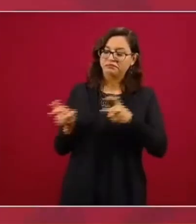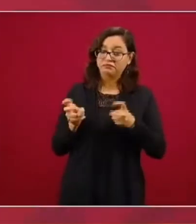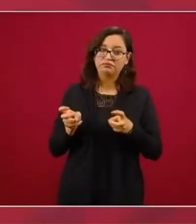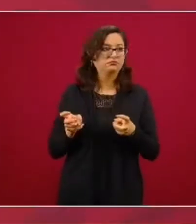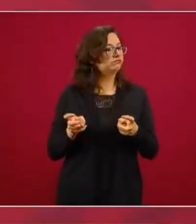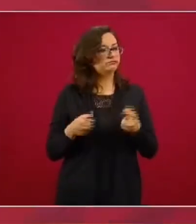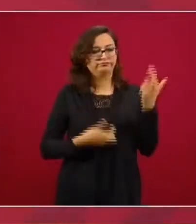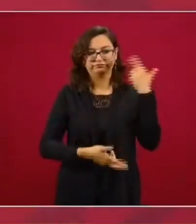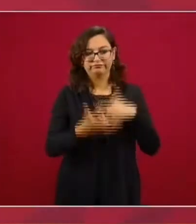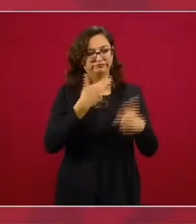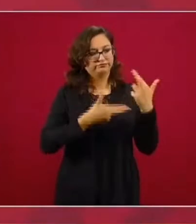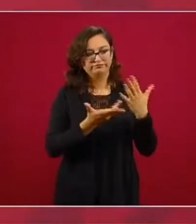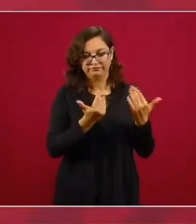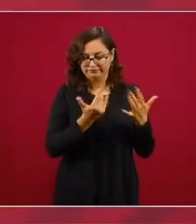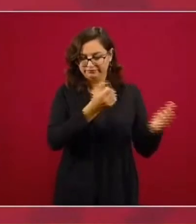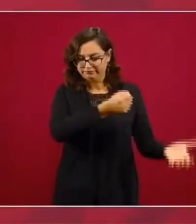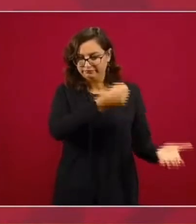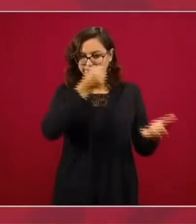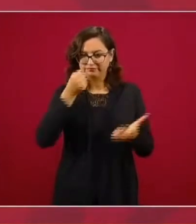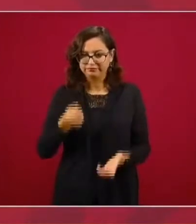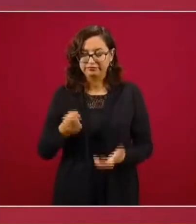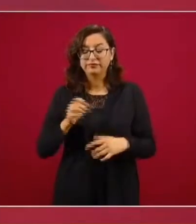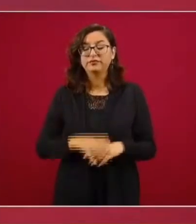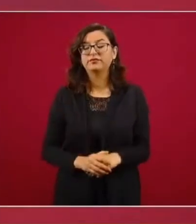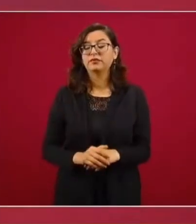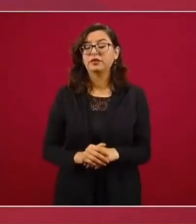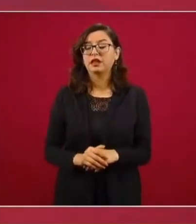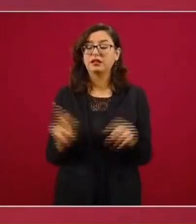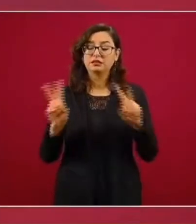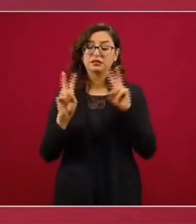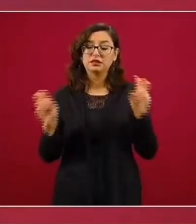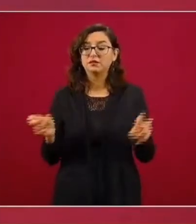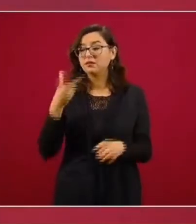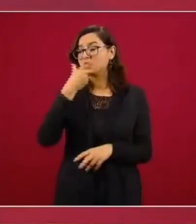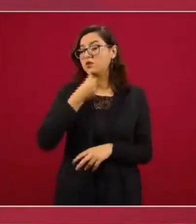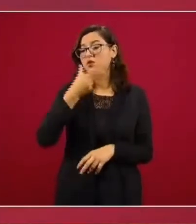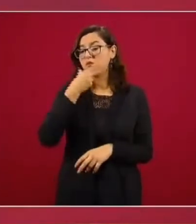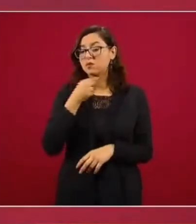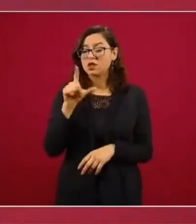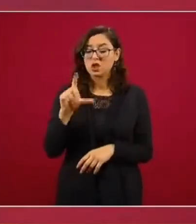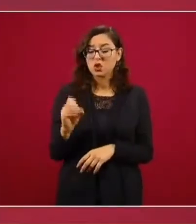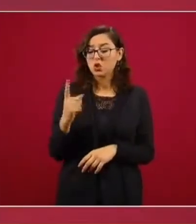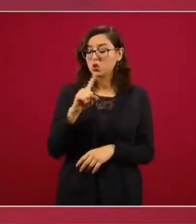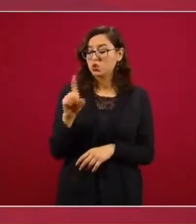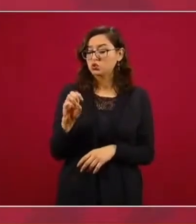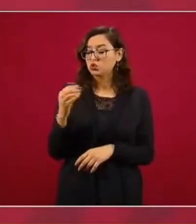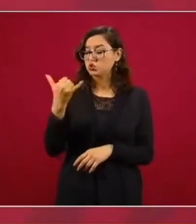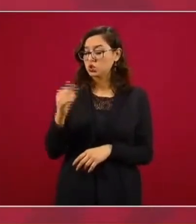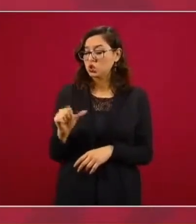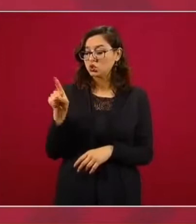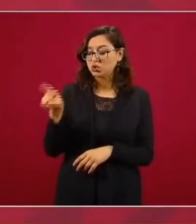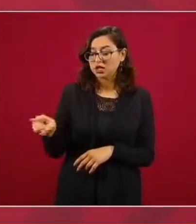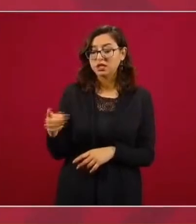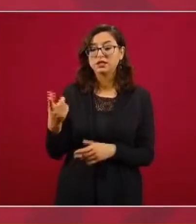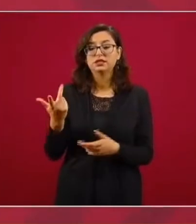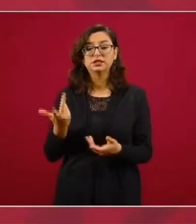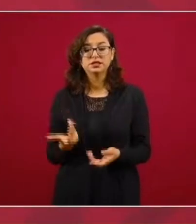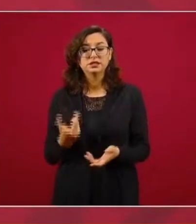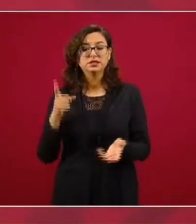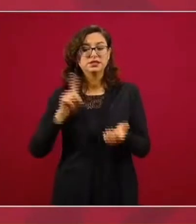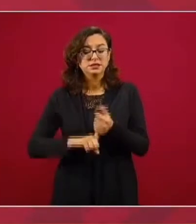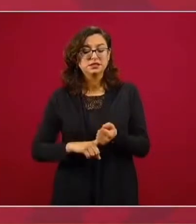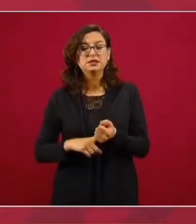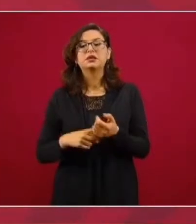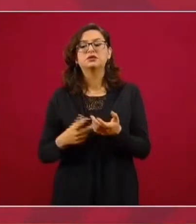En el caso del señor Lozoya hay una operación que se llevó a